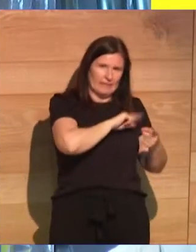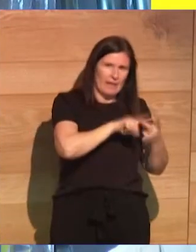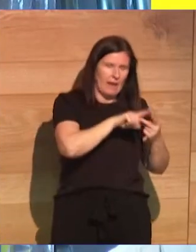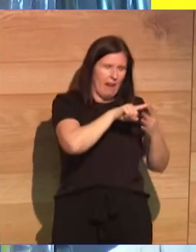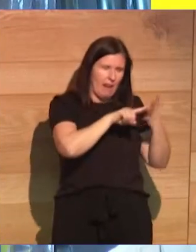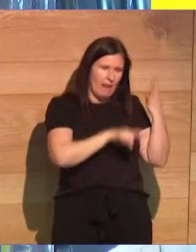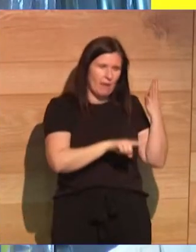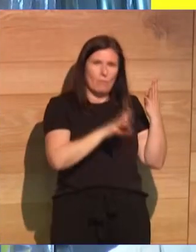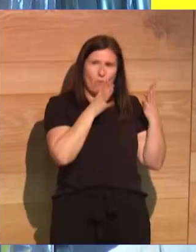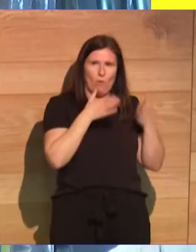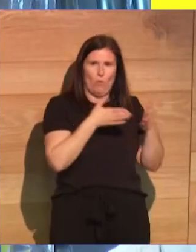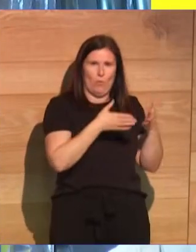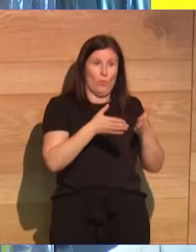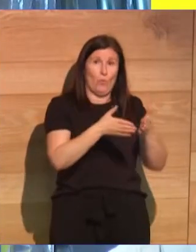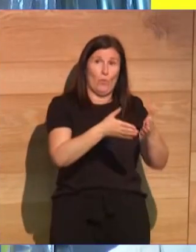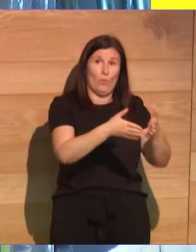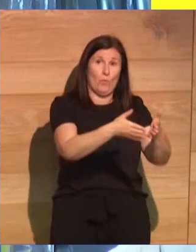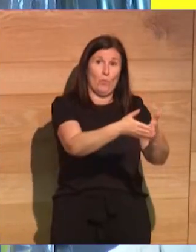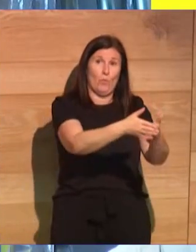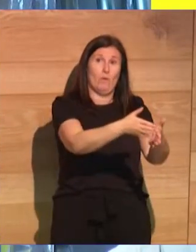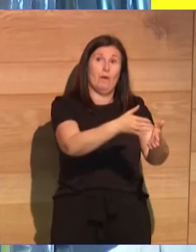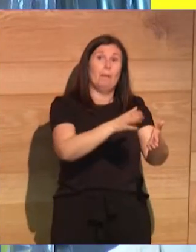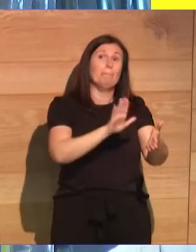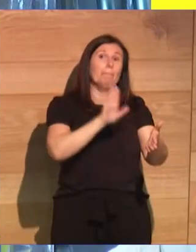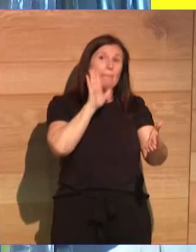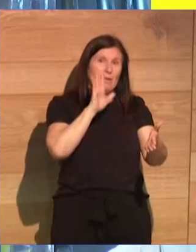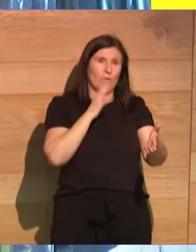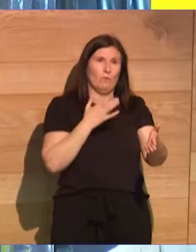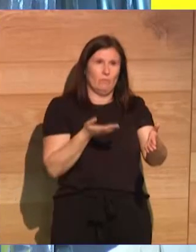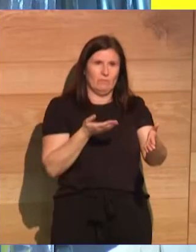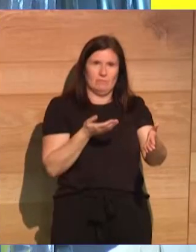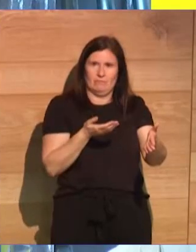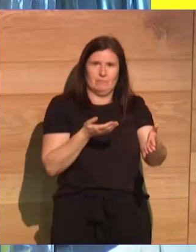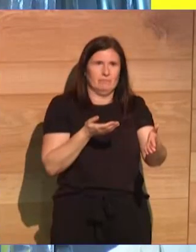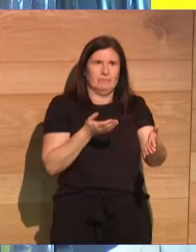porque el camino es largo, pero el camino llegará a que sea prácticamente,